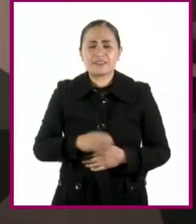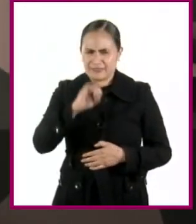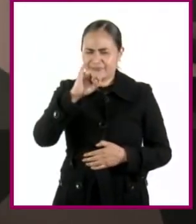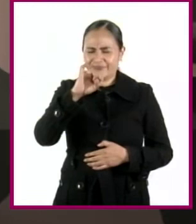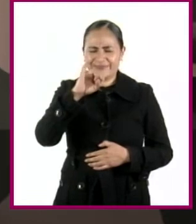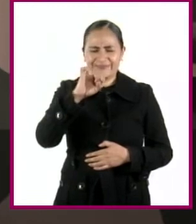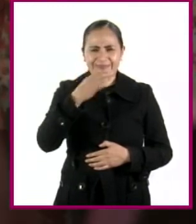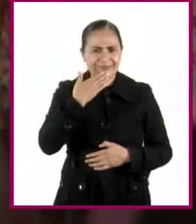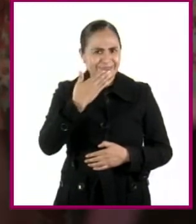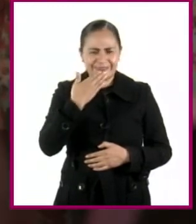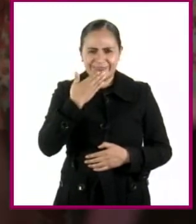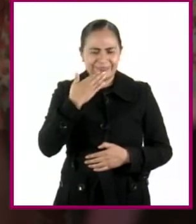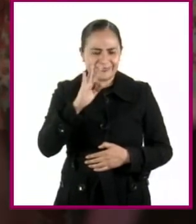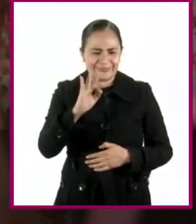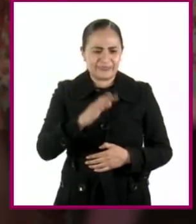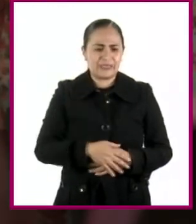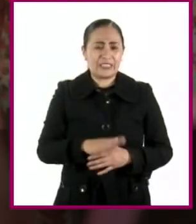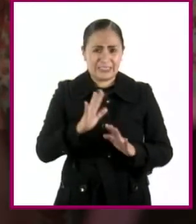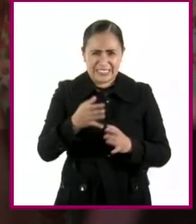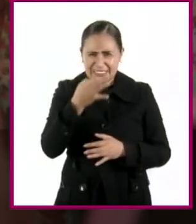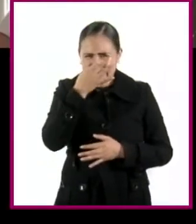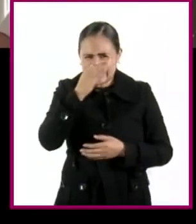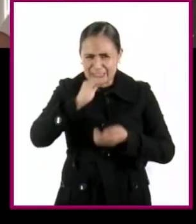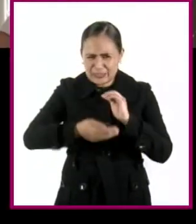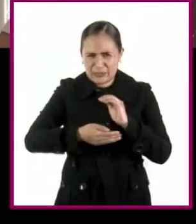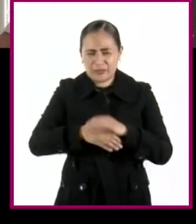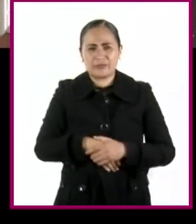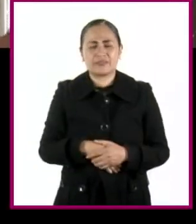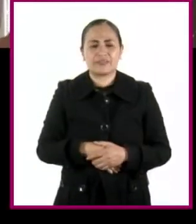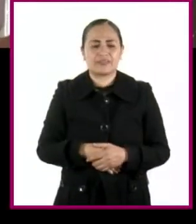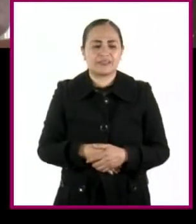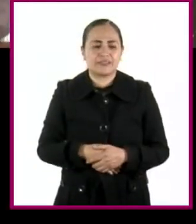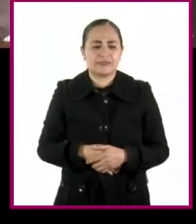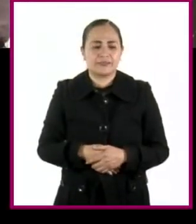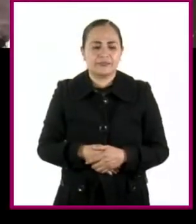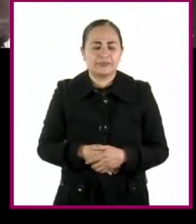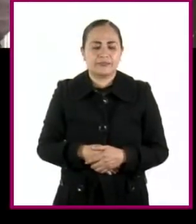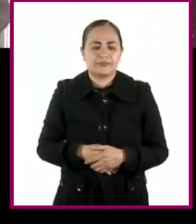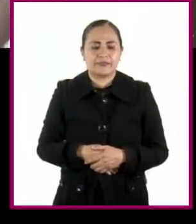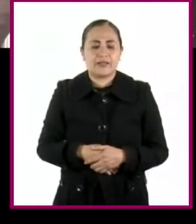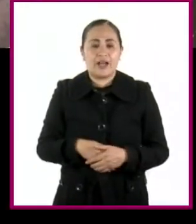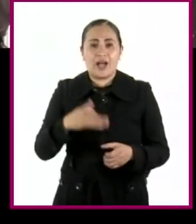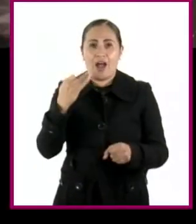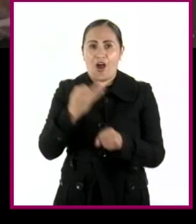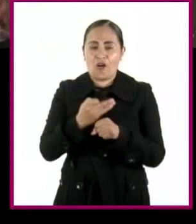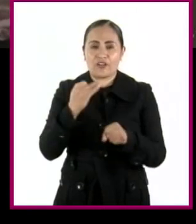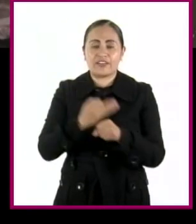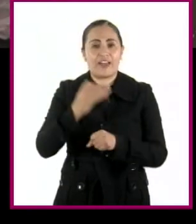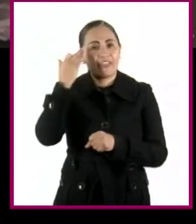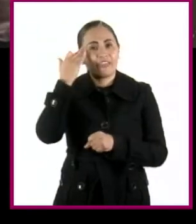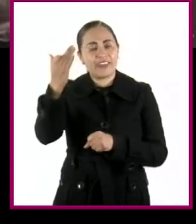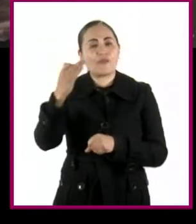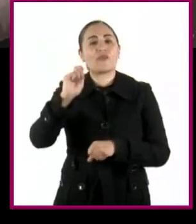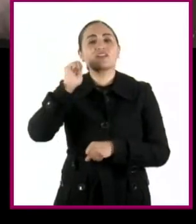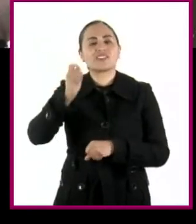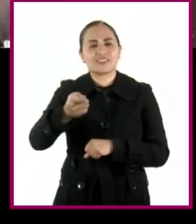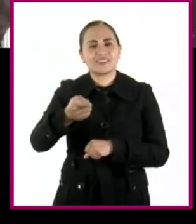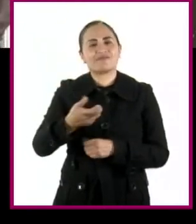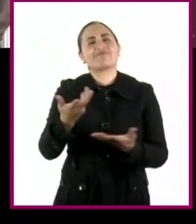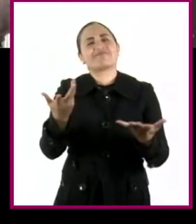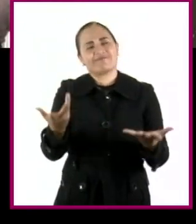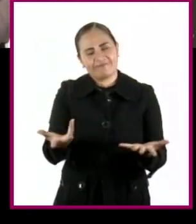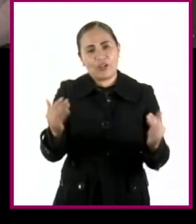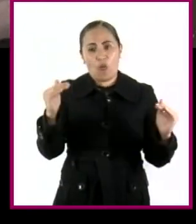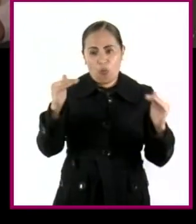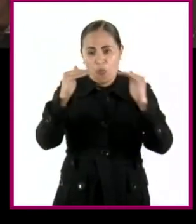Sí, todo bien. Ya vamos terminando con este vlog. ¿Eso quiere decir que es hora de...? Sí, señor. Los